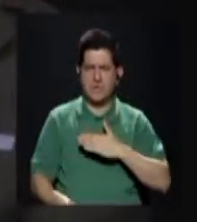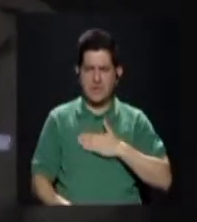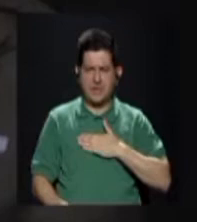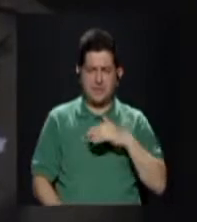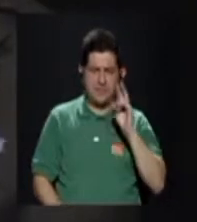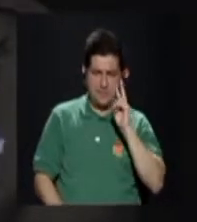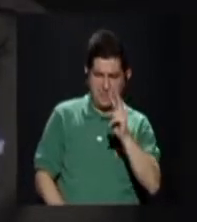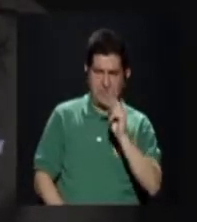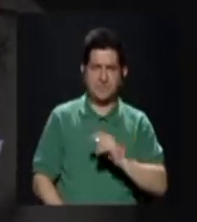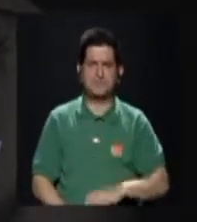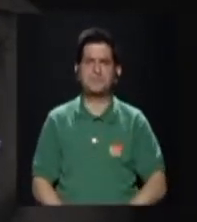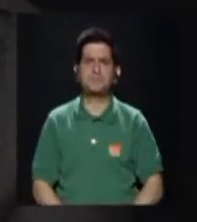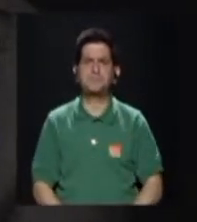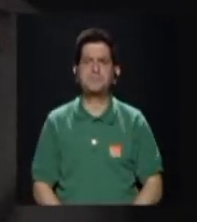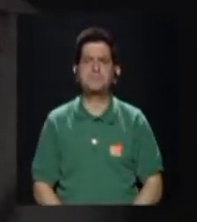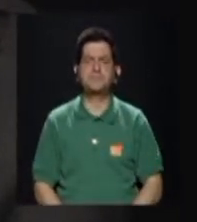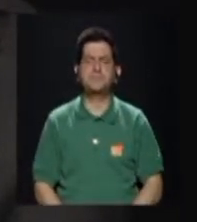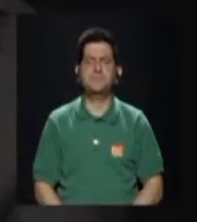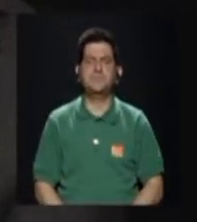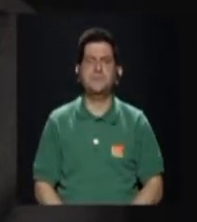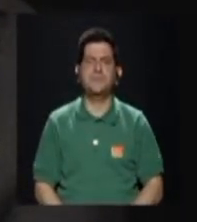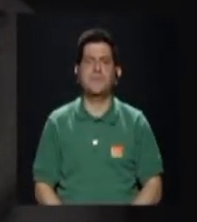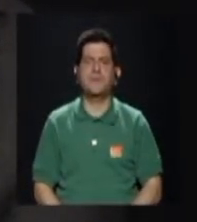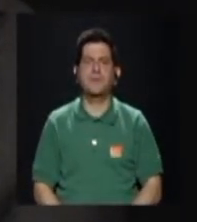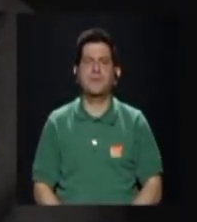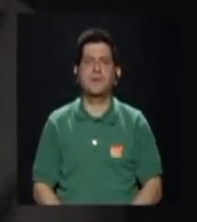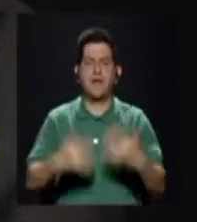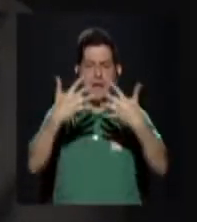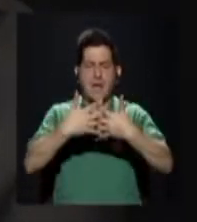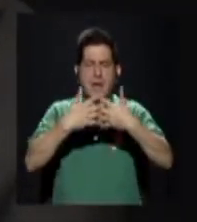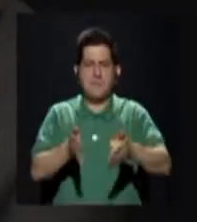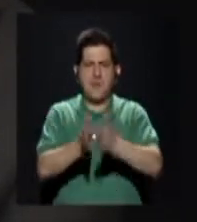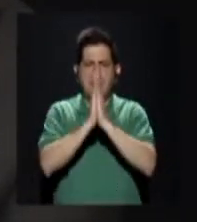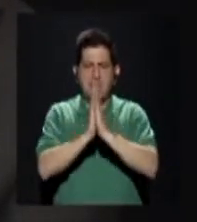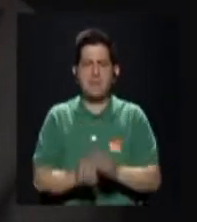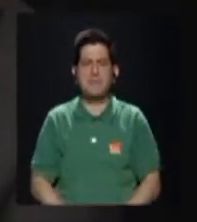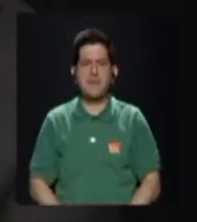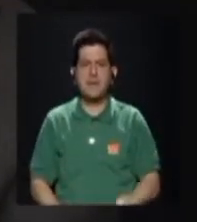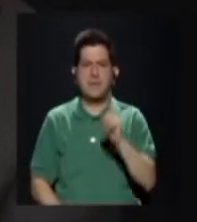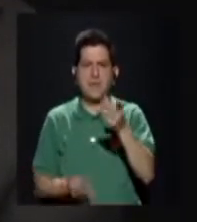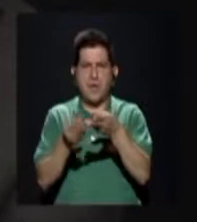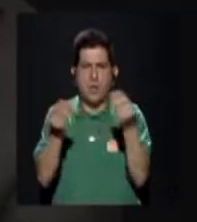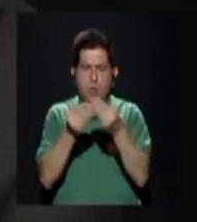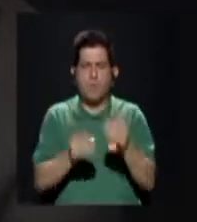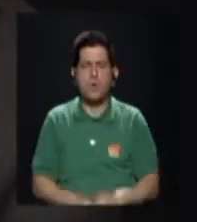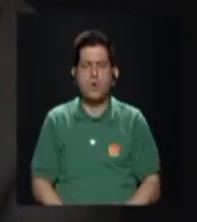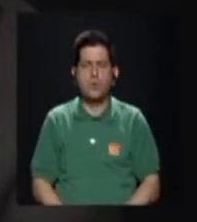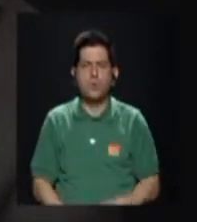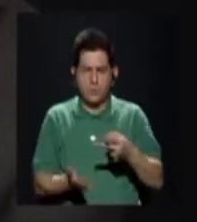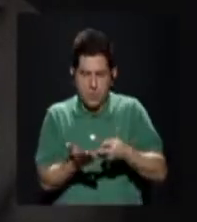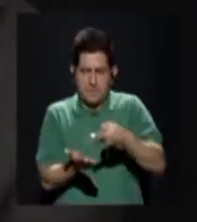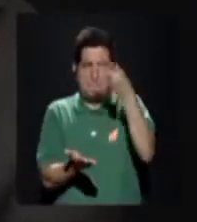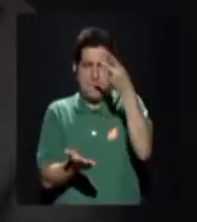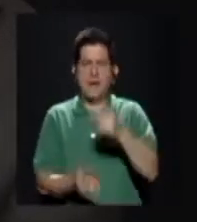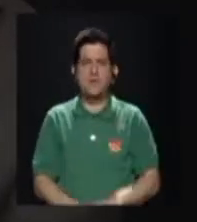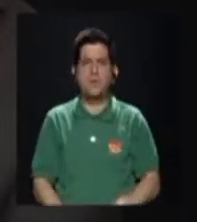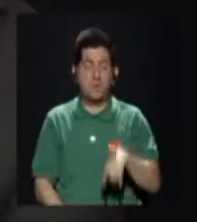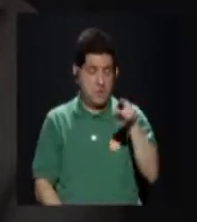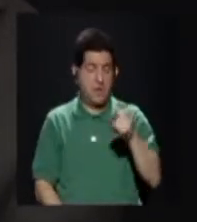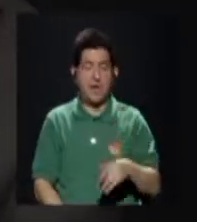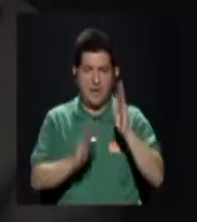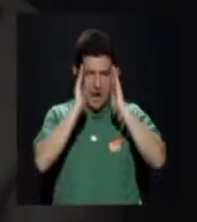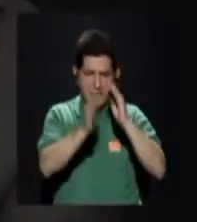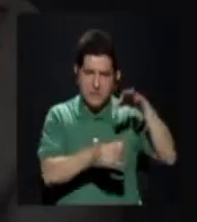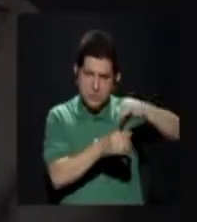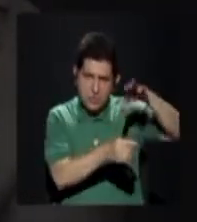vi. Llega una compañía y me pide una cotización de un producto para la agricultura.